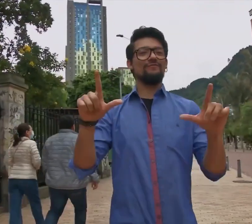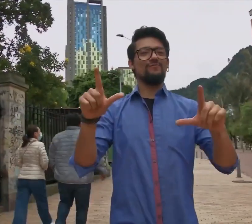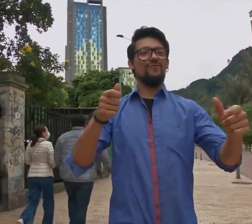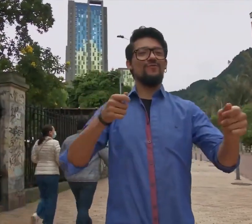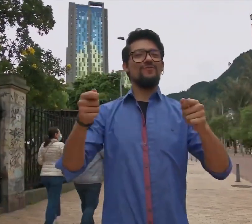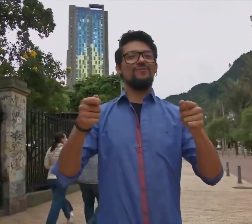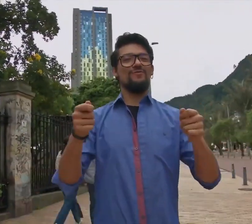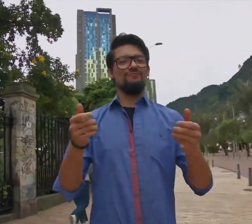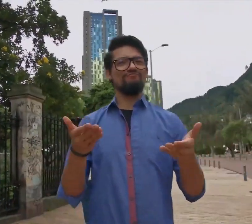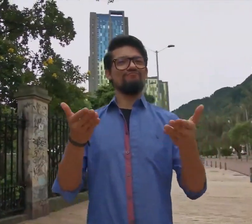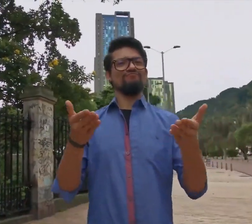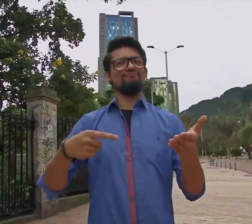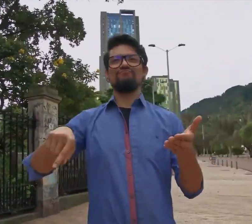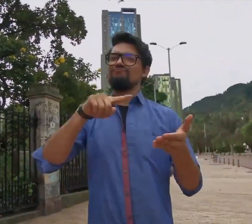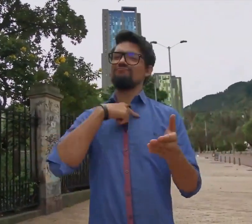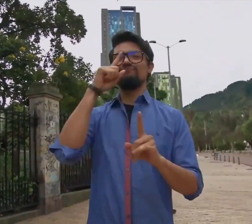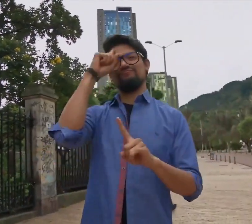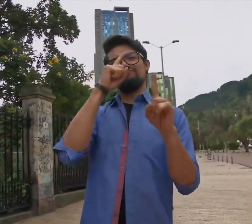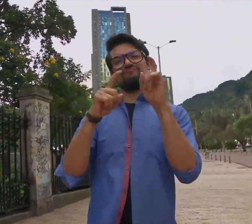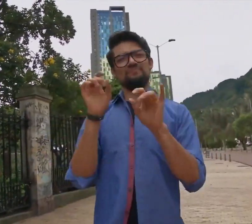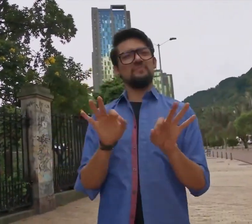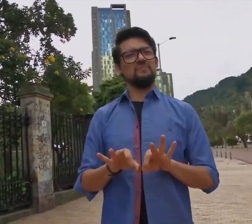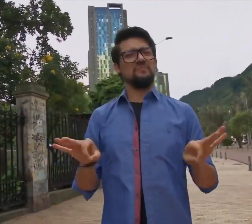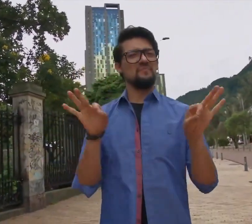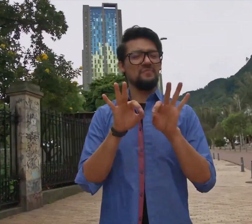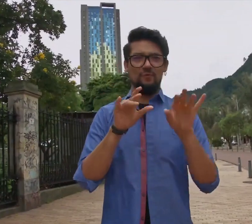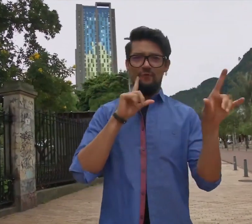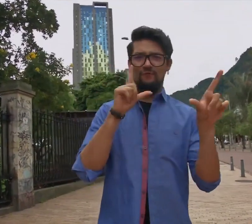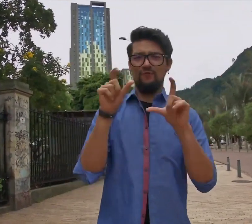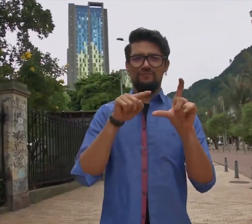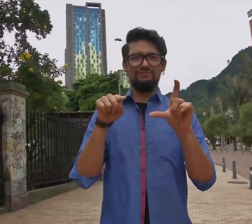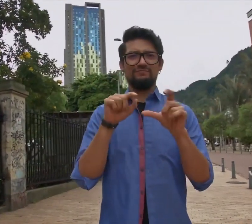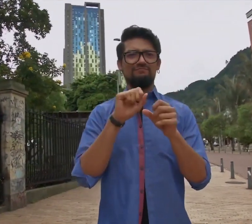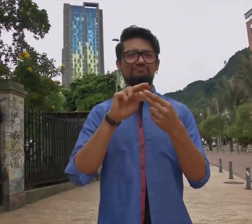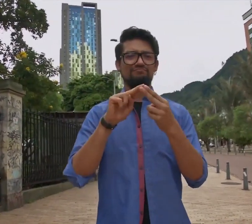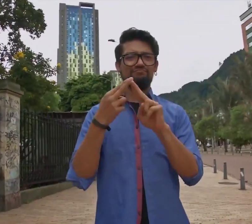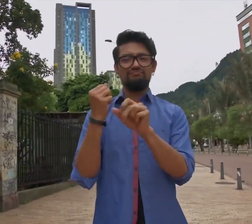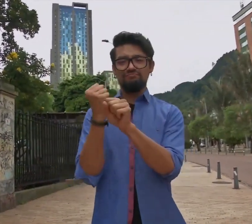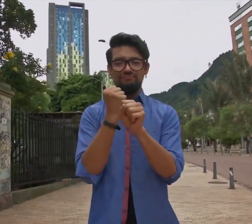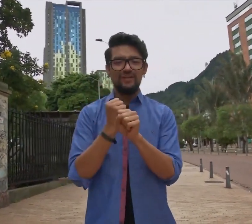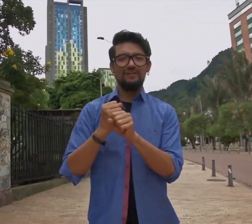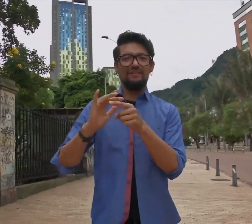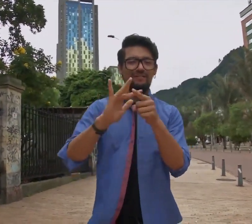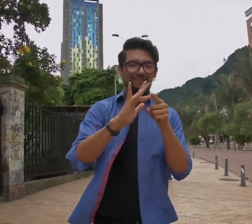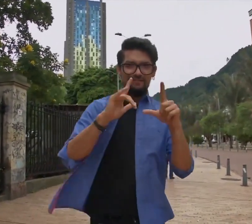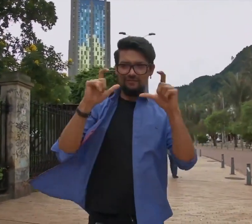Hoy en Toma el Control reflexionamos sobre la importancia de la fotografía en nuestra sociedad.